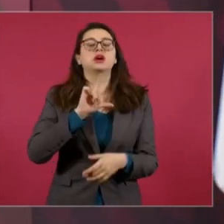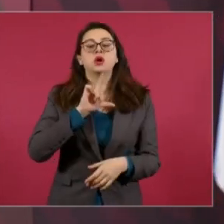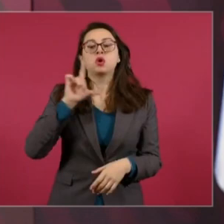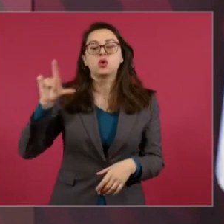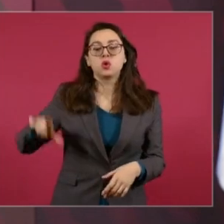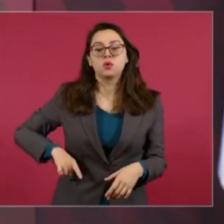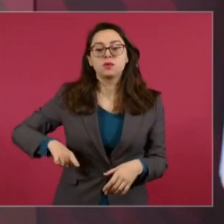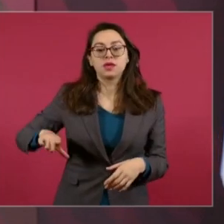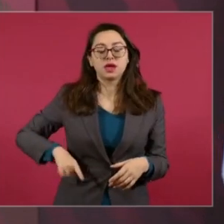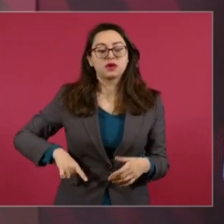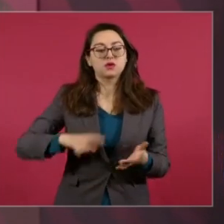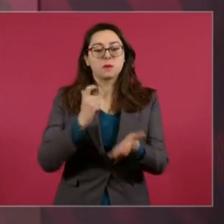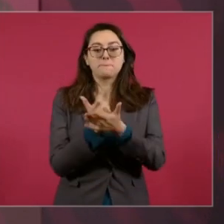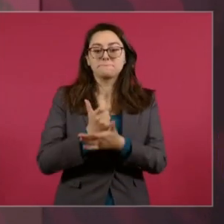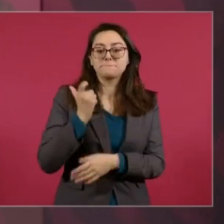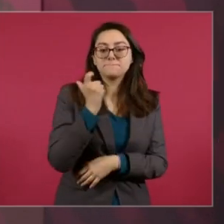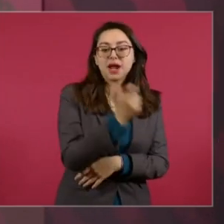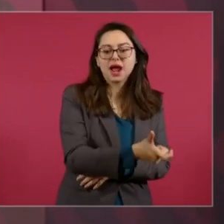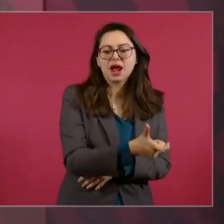del fraude.